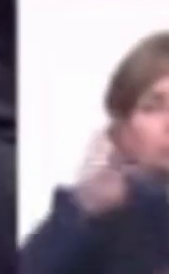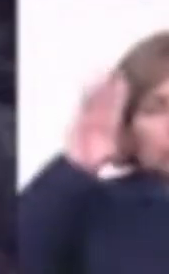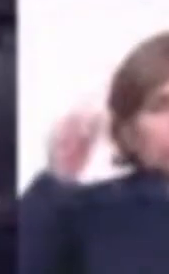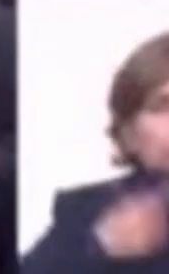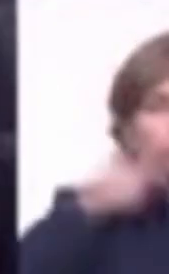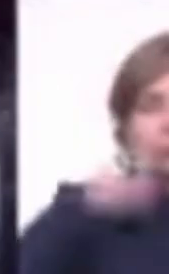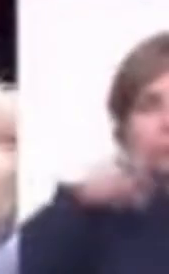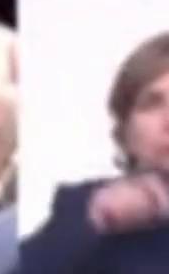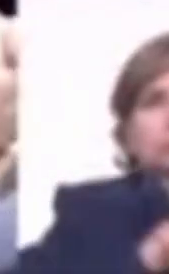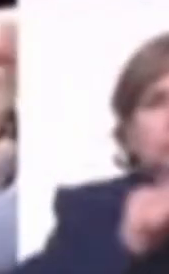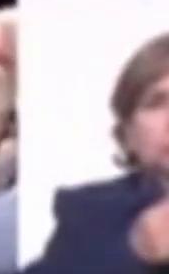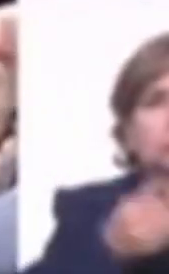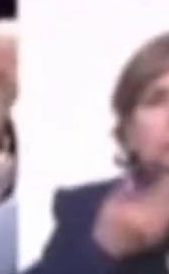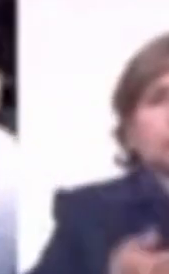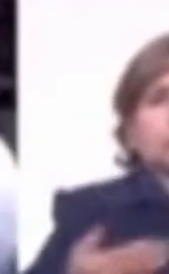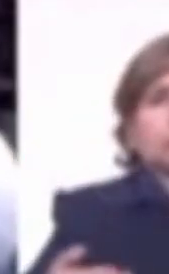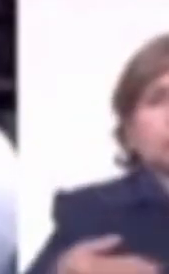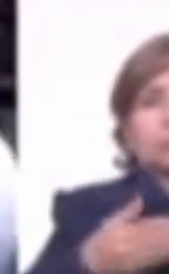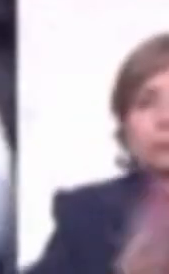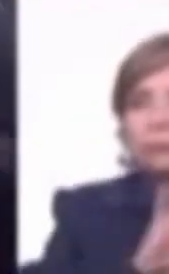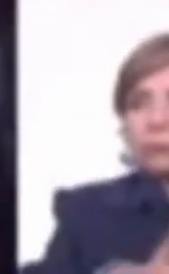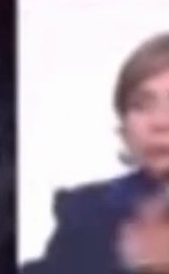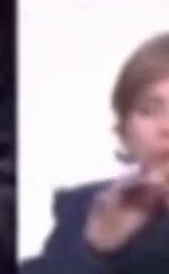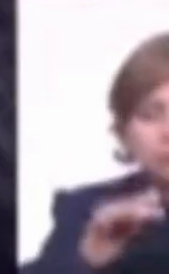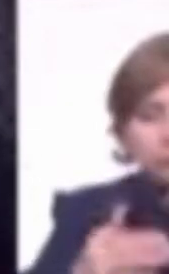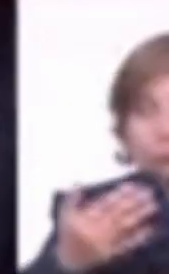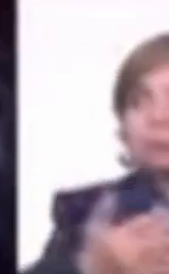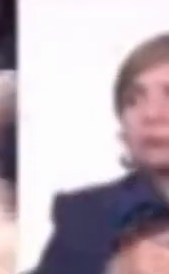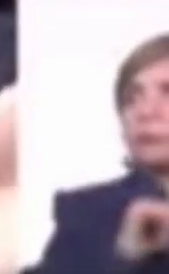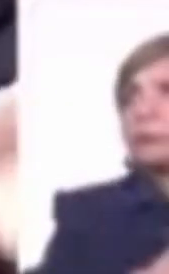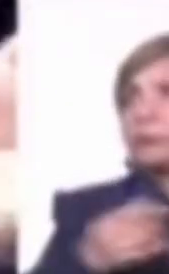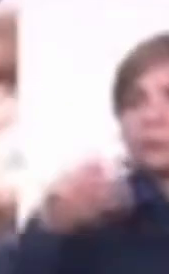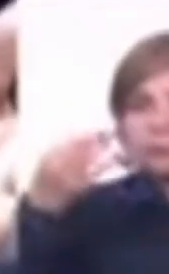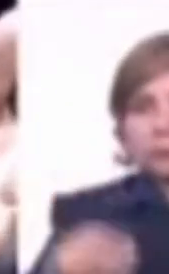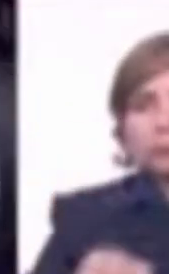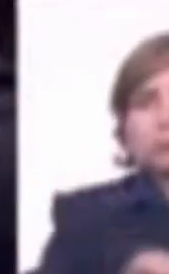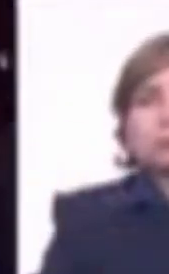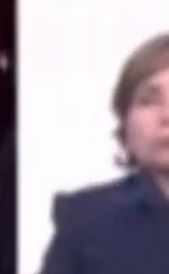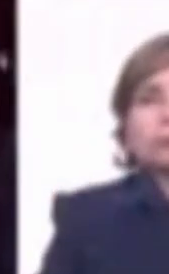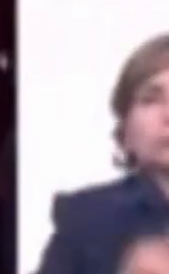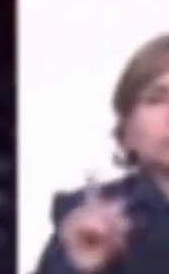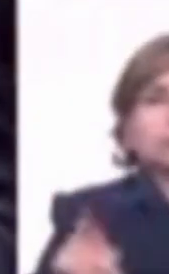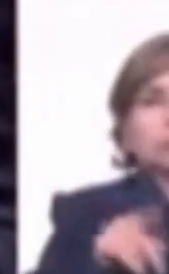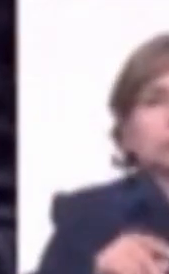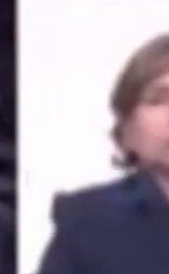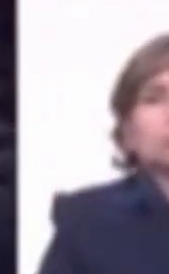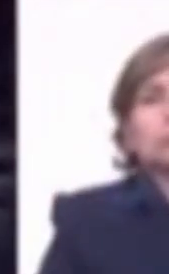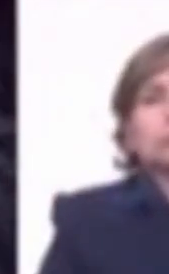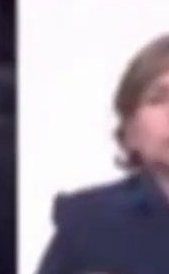requiere para la renovación de su material logístico y para la adquisición exactamente de aquella